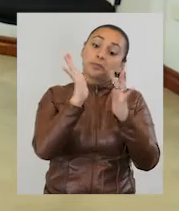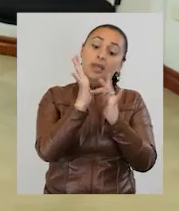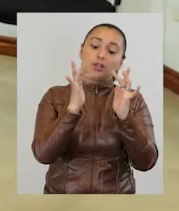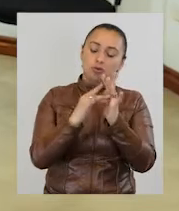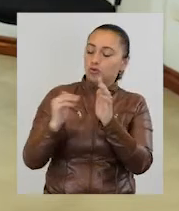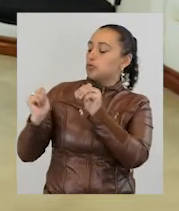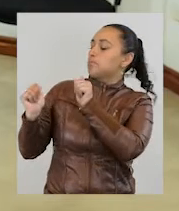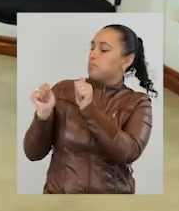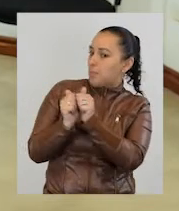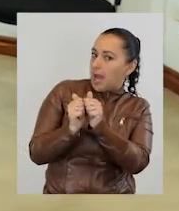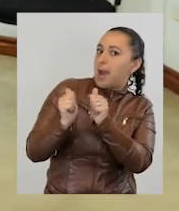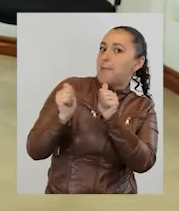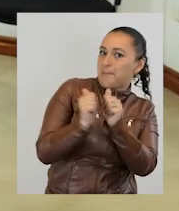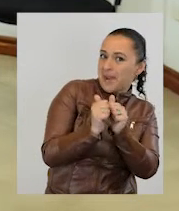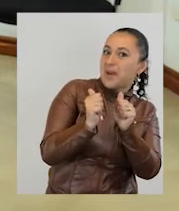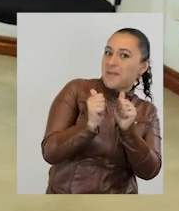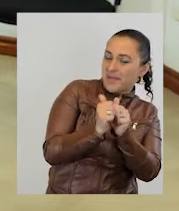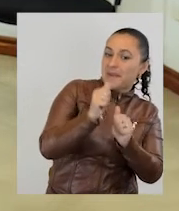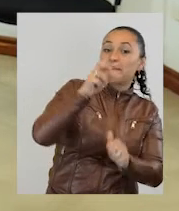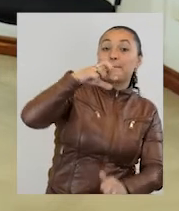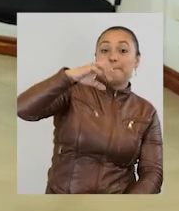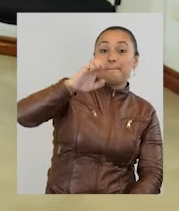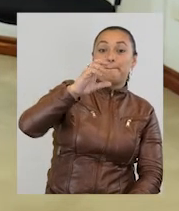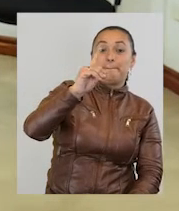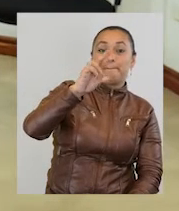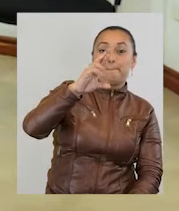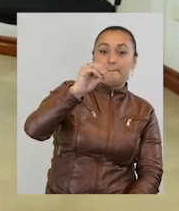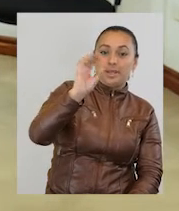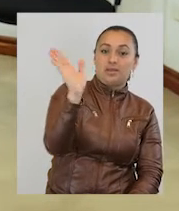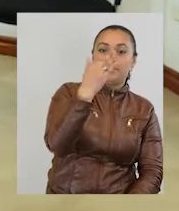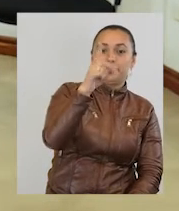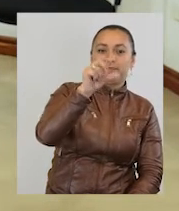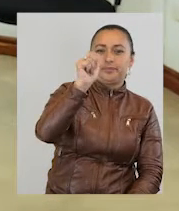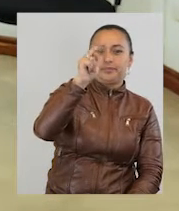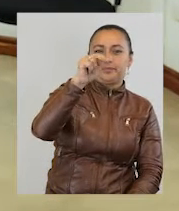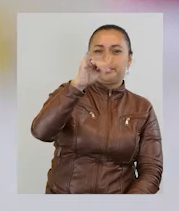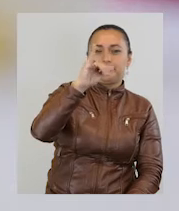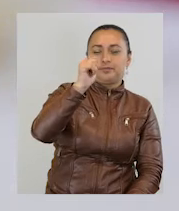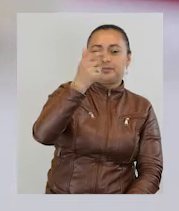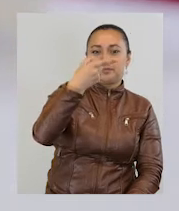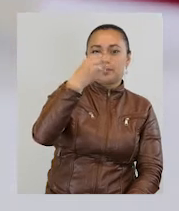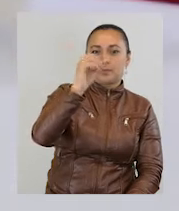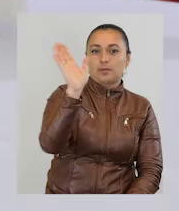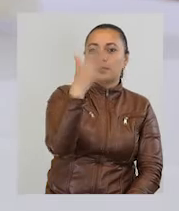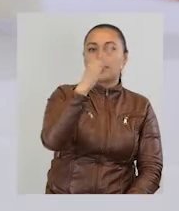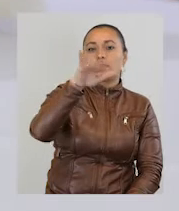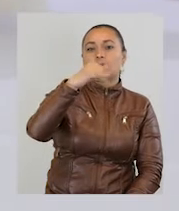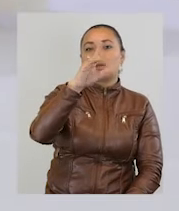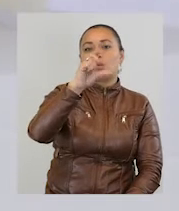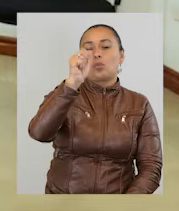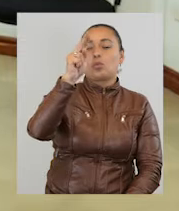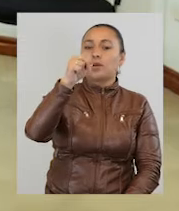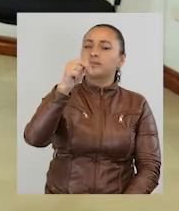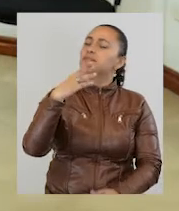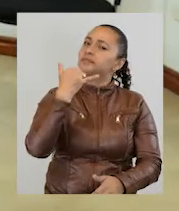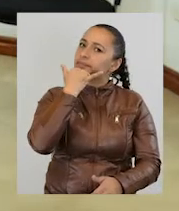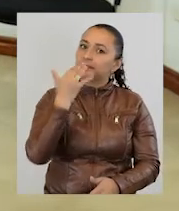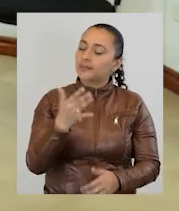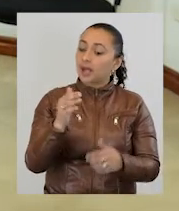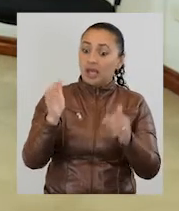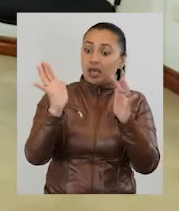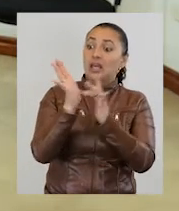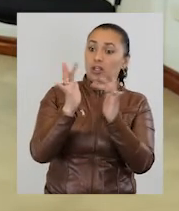aquel tiempo, Jesús se hizo acompañar de Pedro, Santiago y Juan. Lo primero